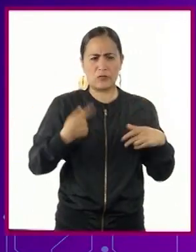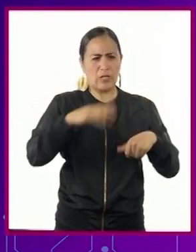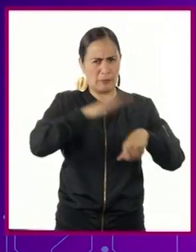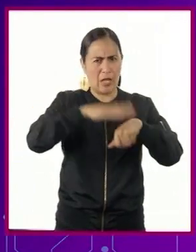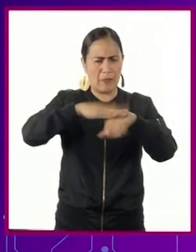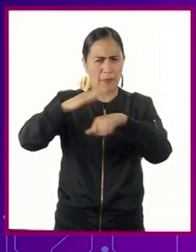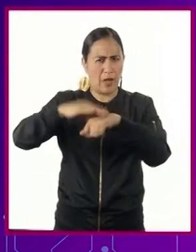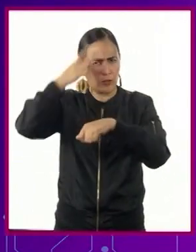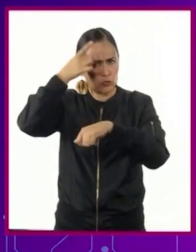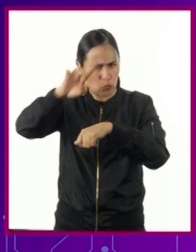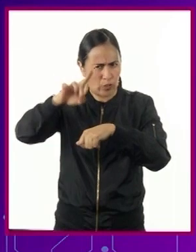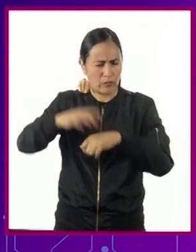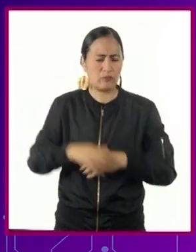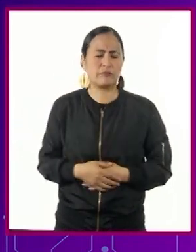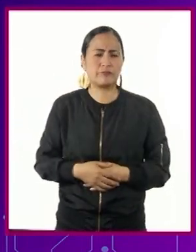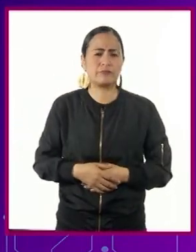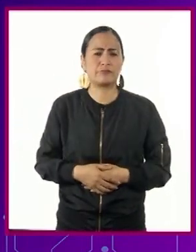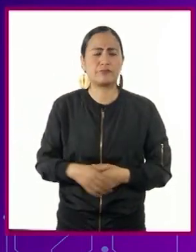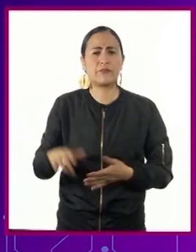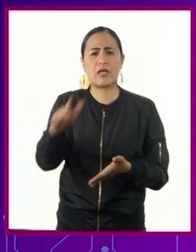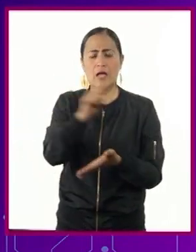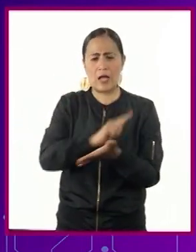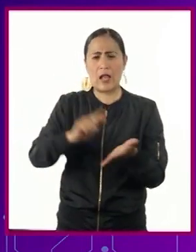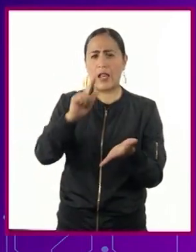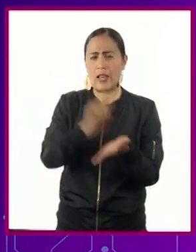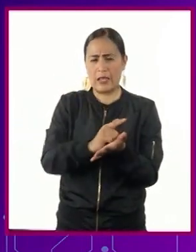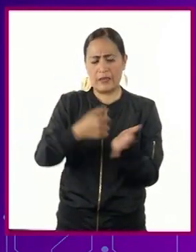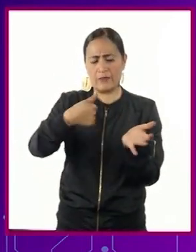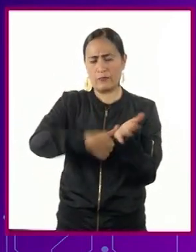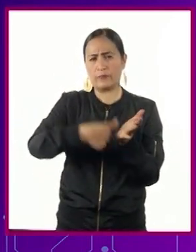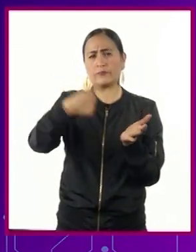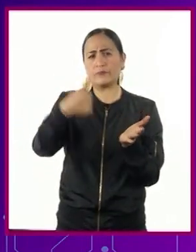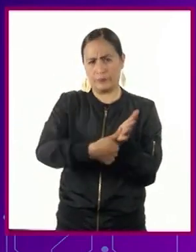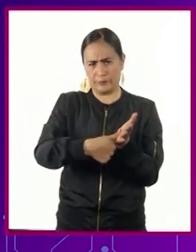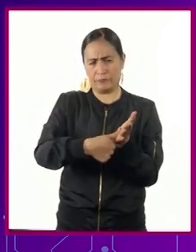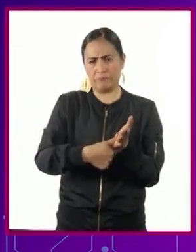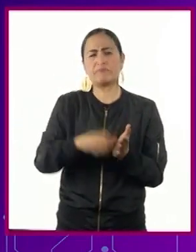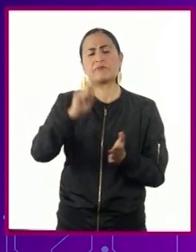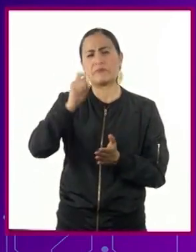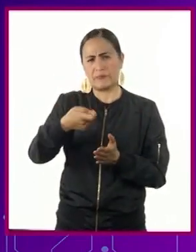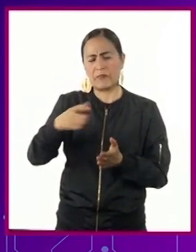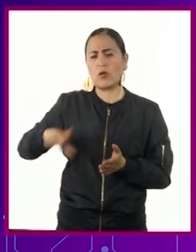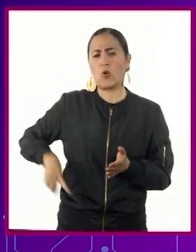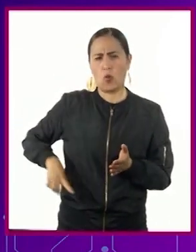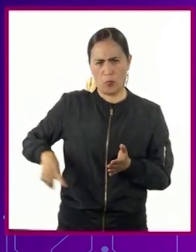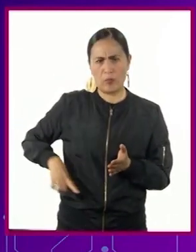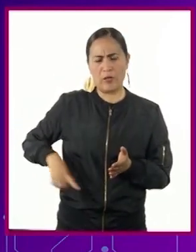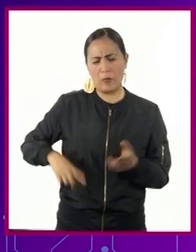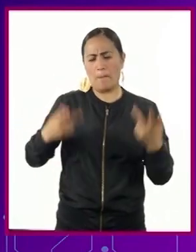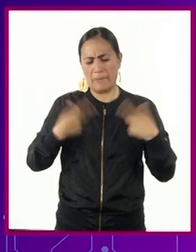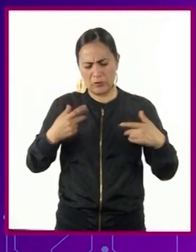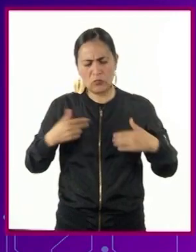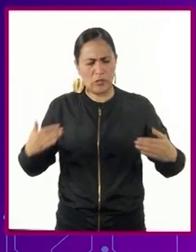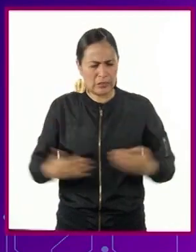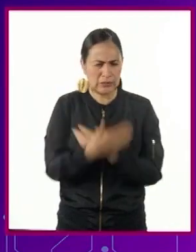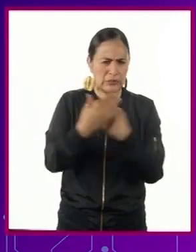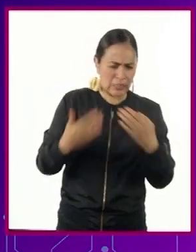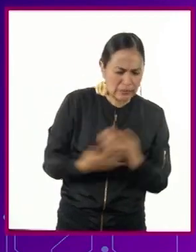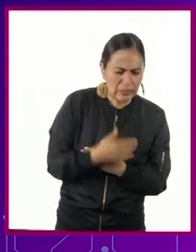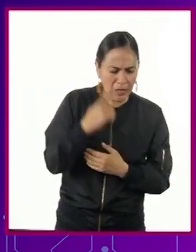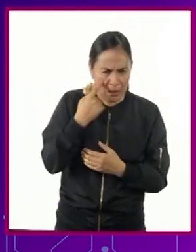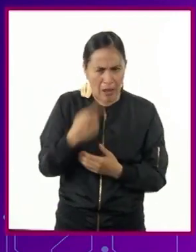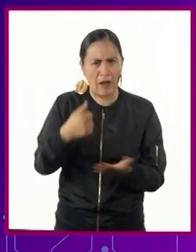contribuyentes. La Ley Orgánica del Registro Civil, que permitió al Estado asumir el registro de los nacimientos,